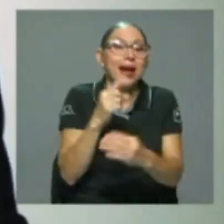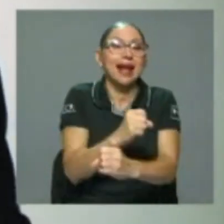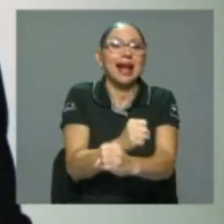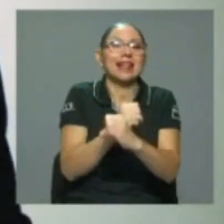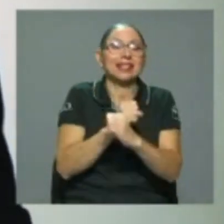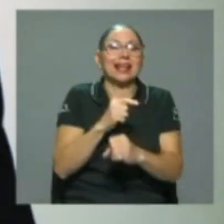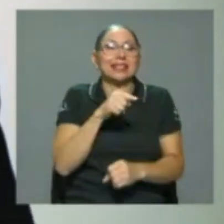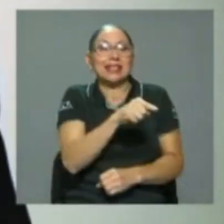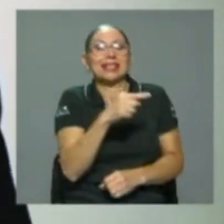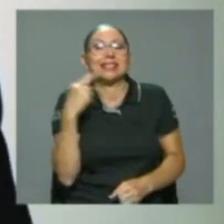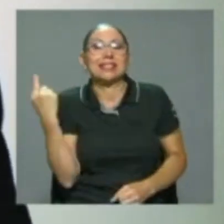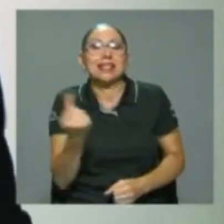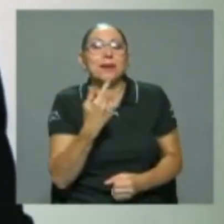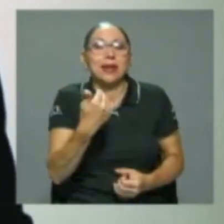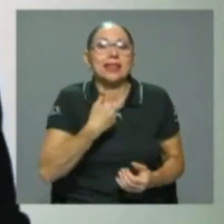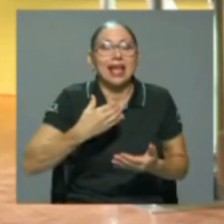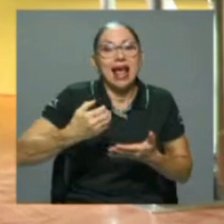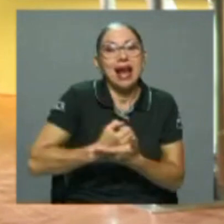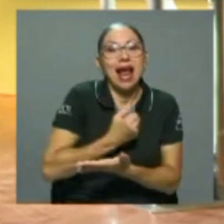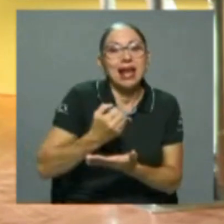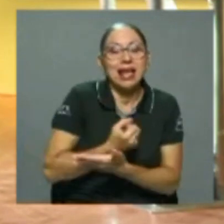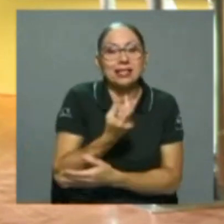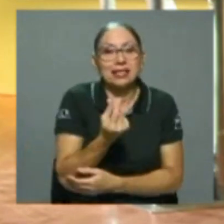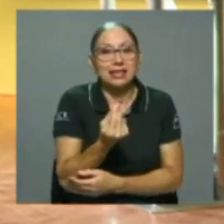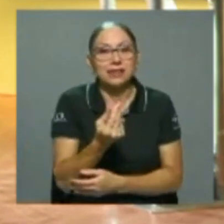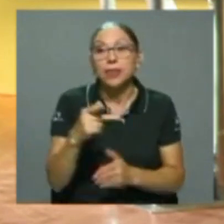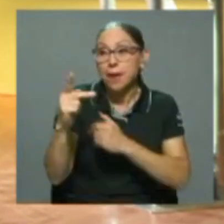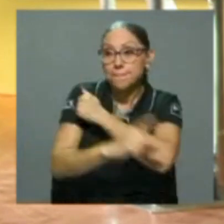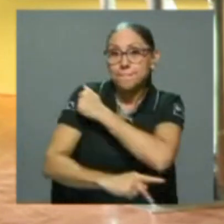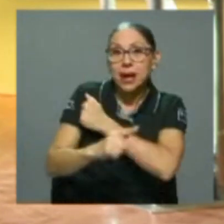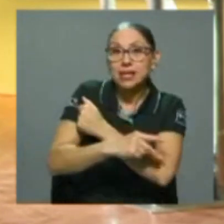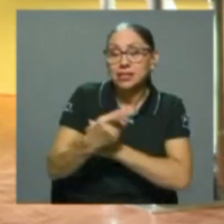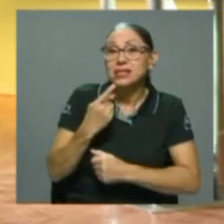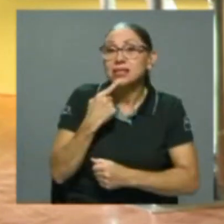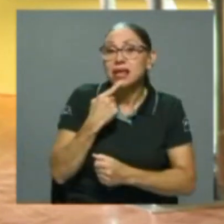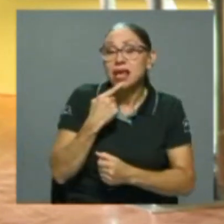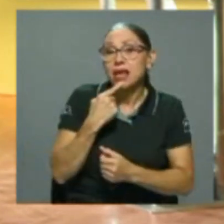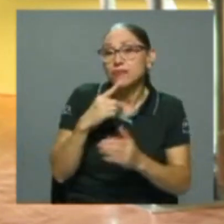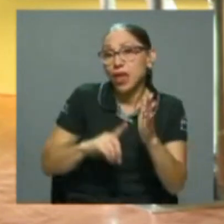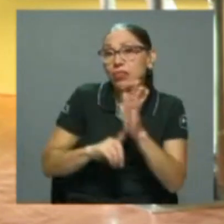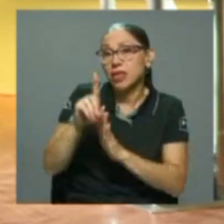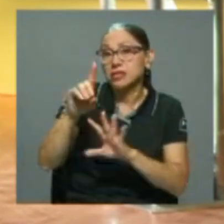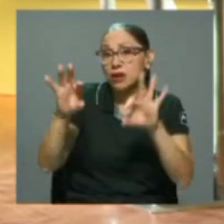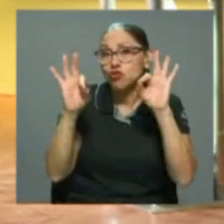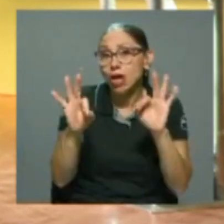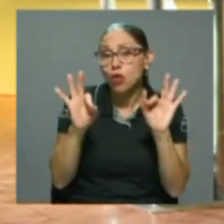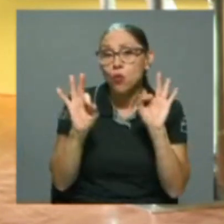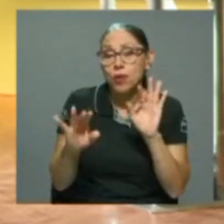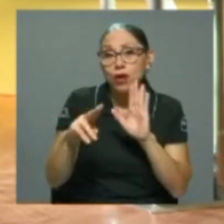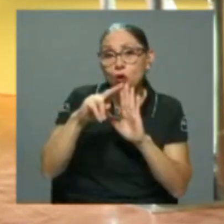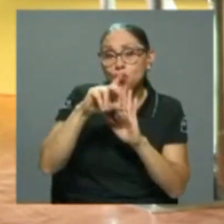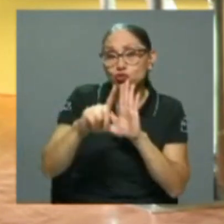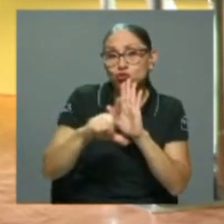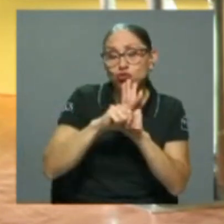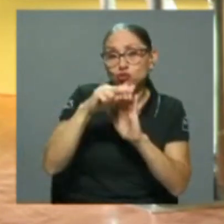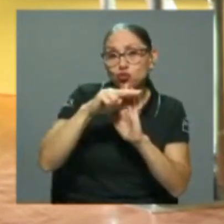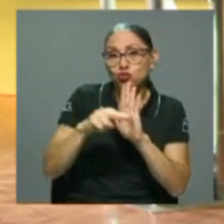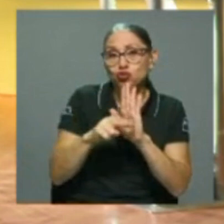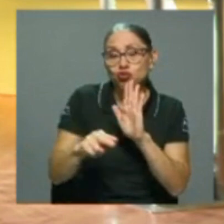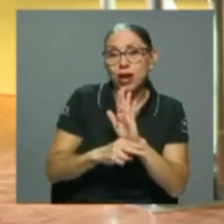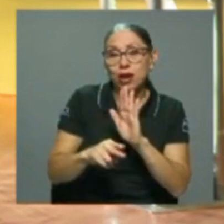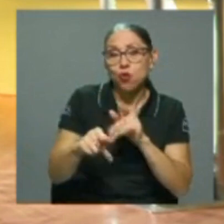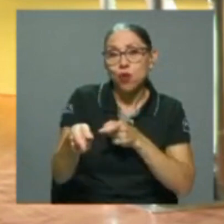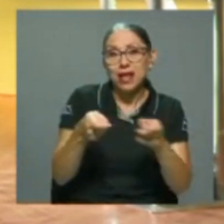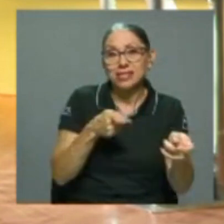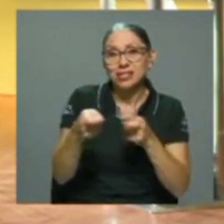ganancias. Los países que han desarrollado mejor su regulación están libres de estos dos